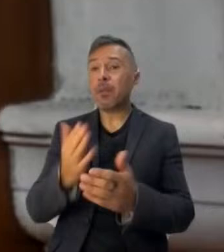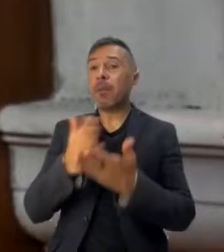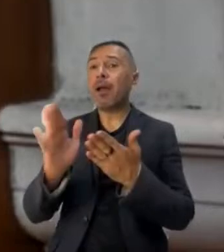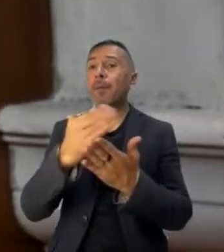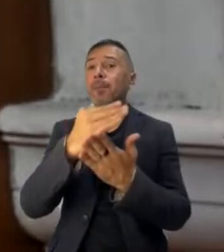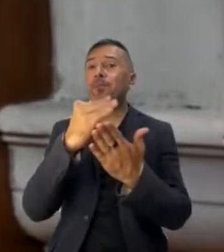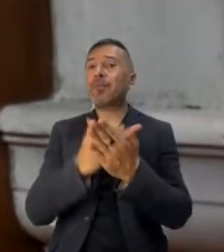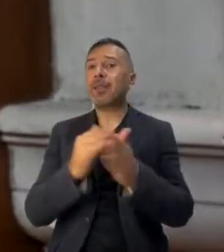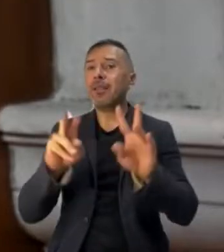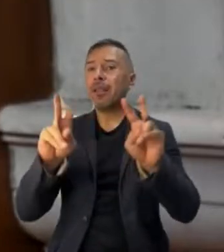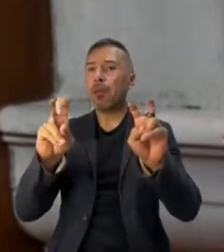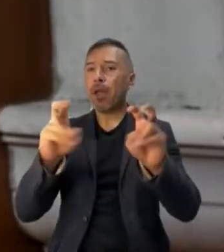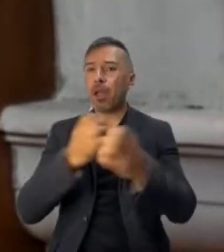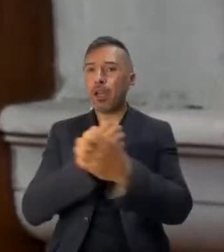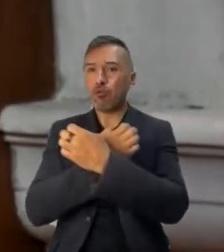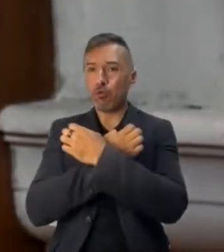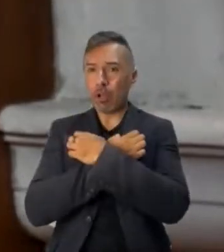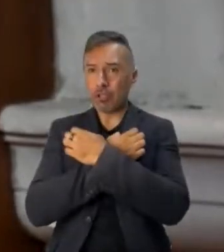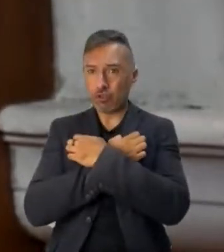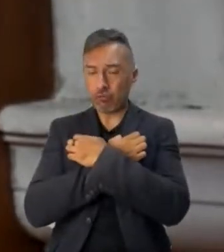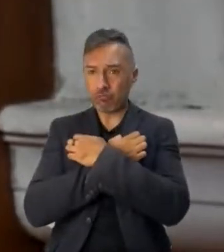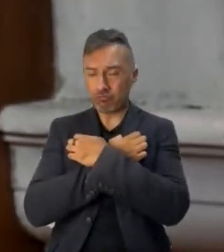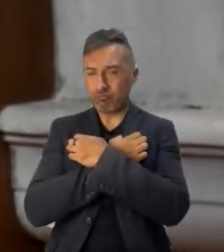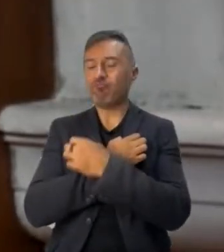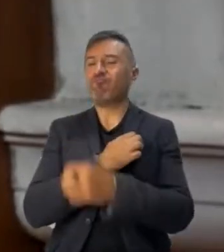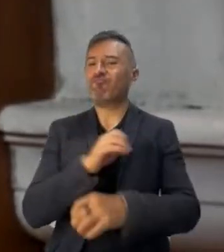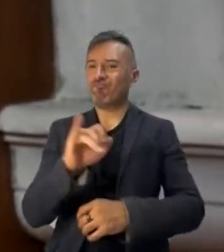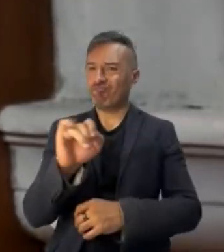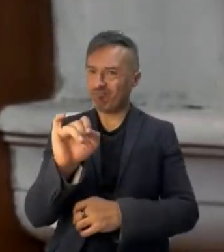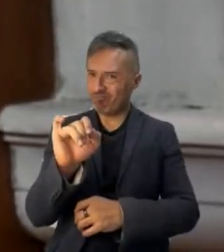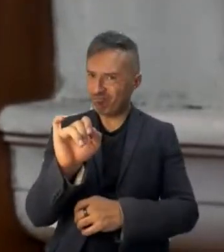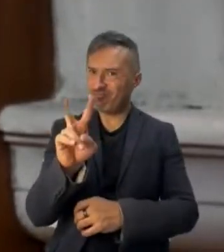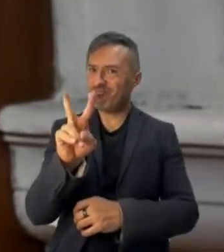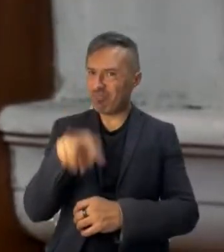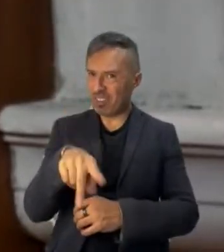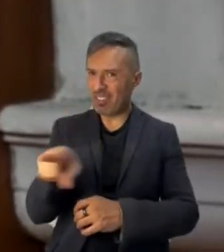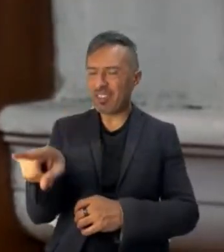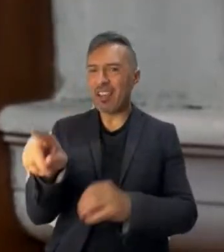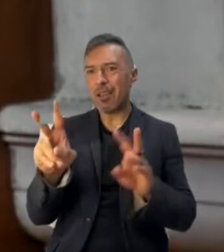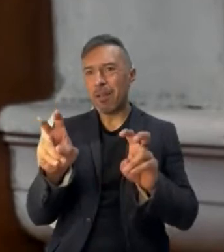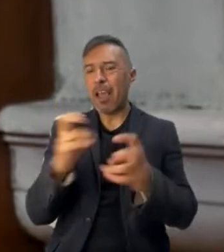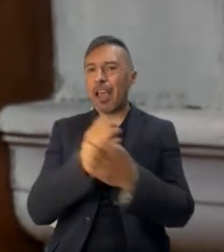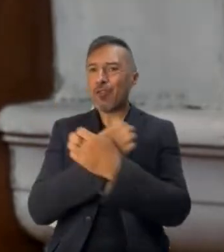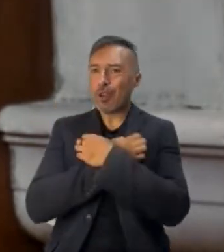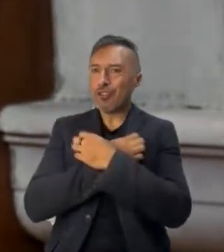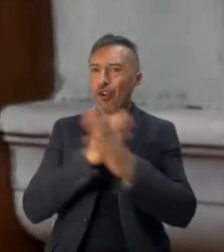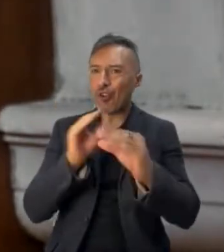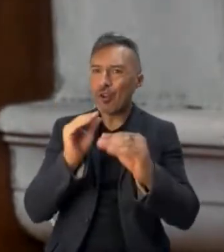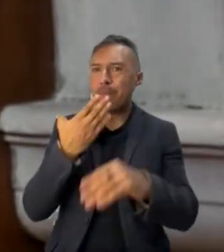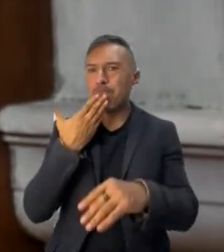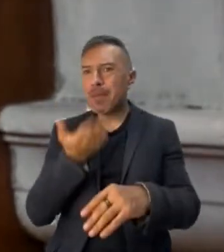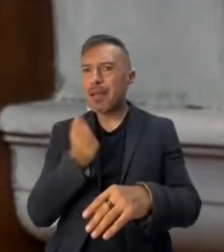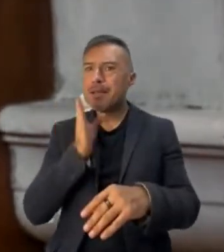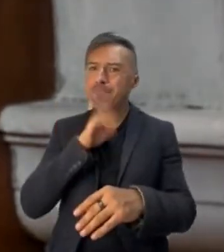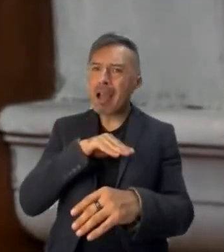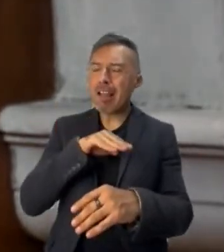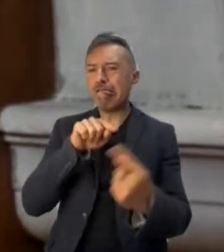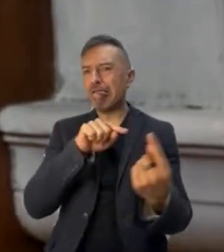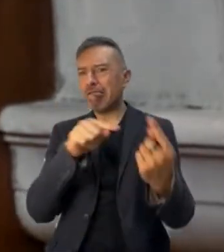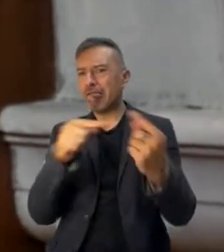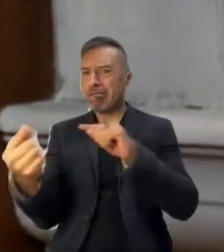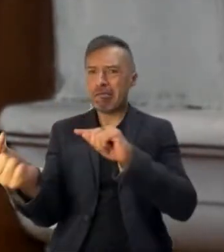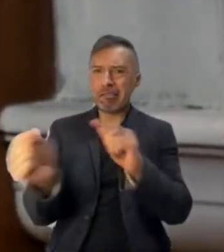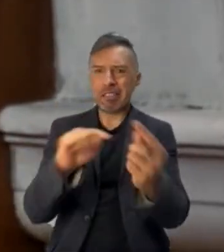habido mucha controversia en los últimos meses sobre el asunto de la educación, y si bien es cierto que el